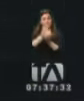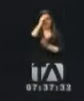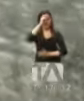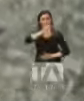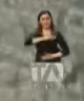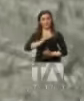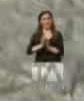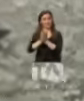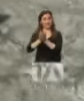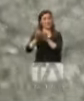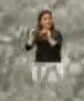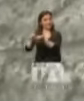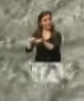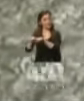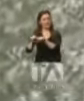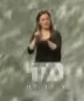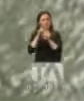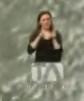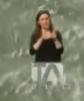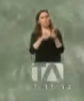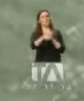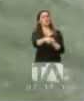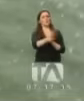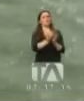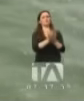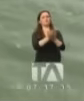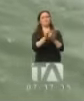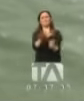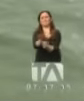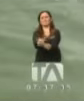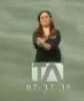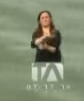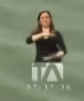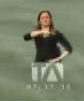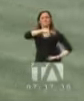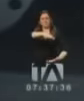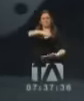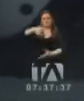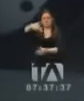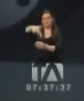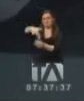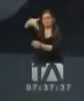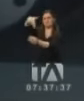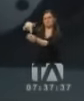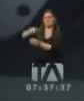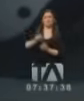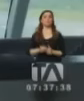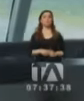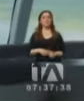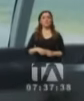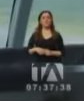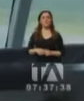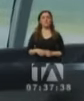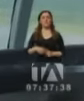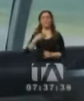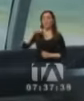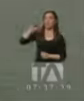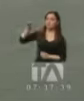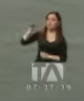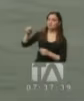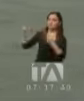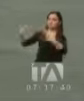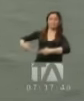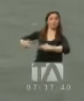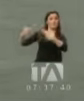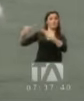rutina, logró localizar una embarcación que estaba cargada de tanques de combustible. De inmediato dio aviso a las